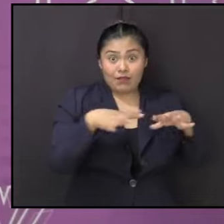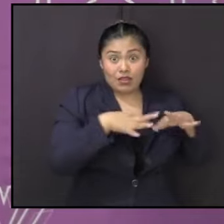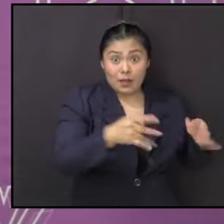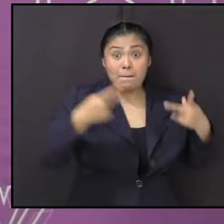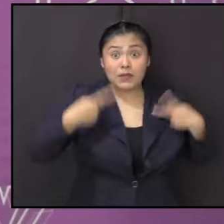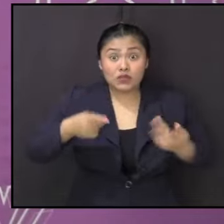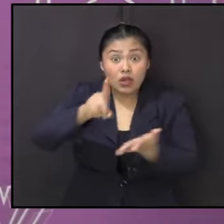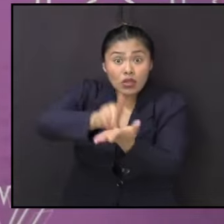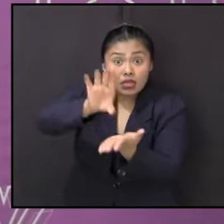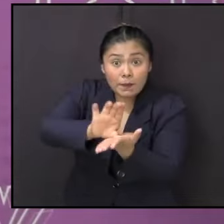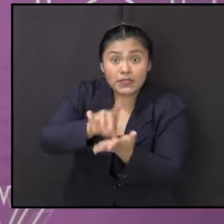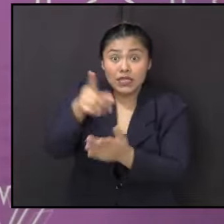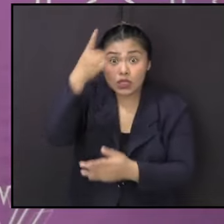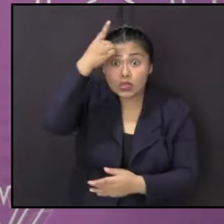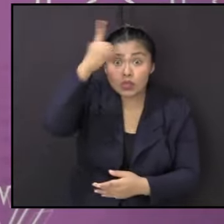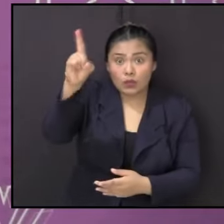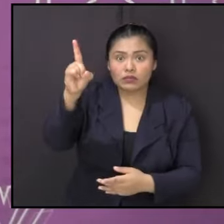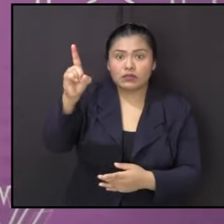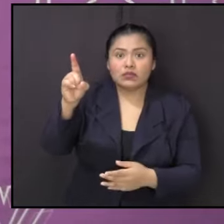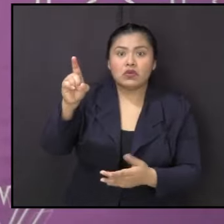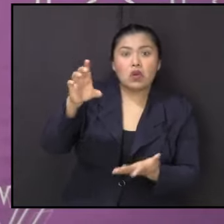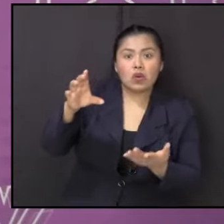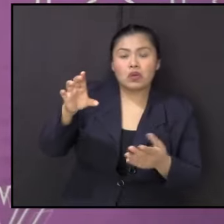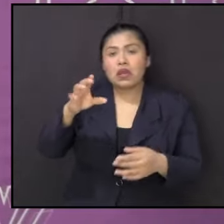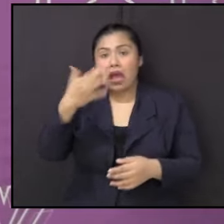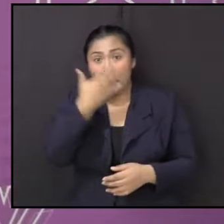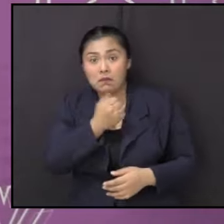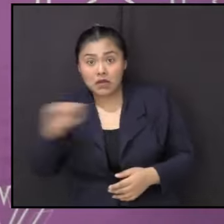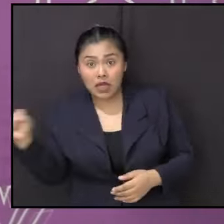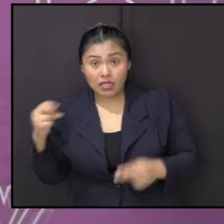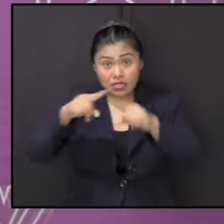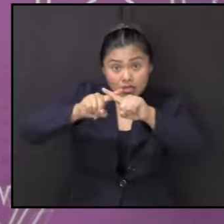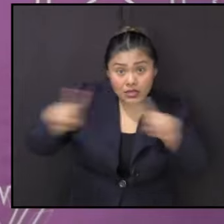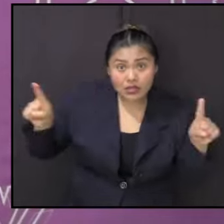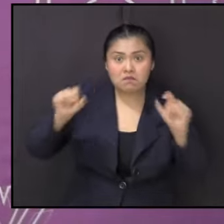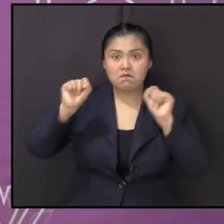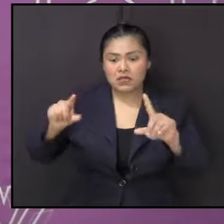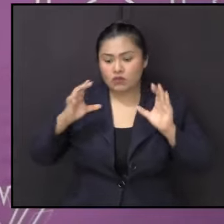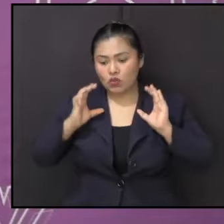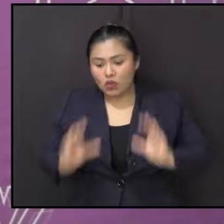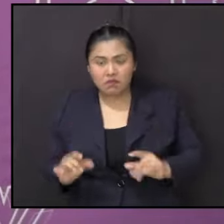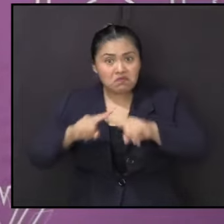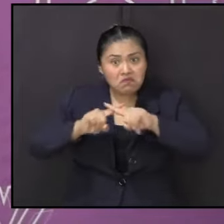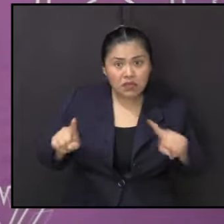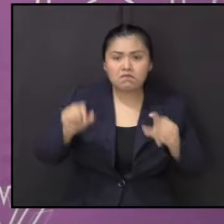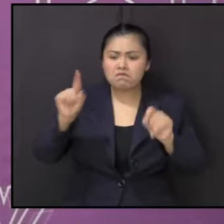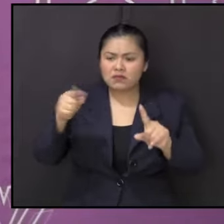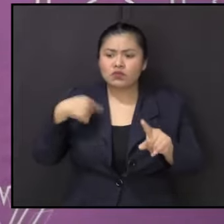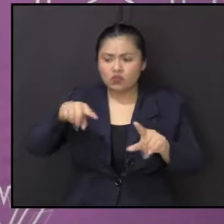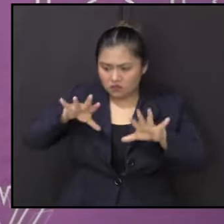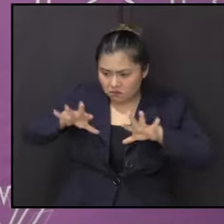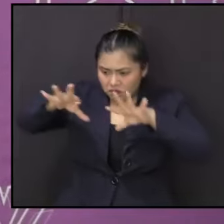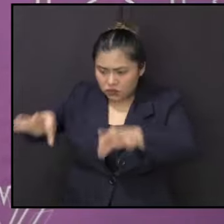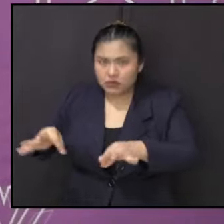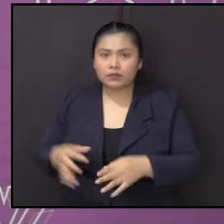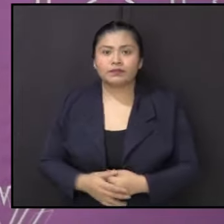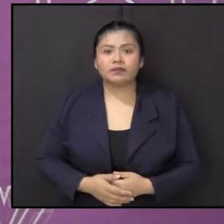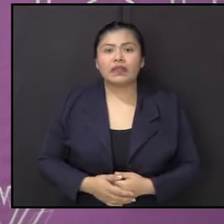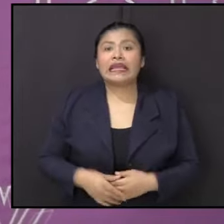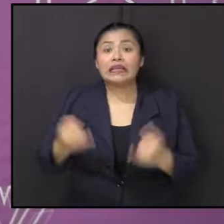distintas o con discapacidades tanto mentales como físicas. También tenemos que trabajar la resolución final del basurero de esta